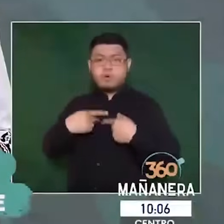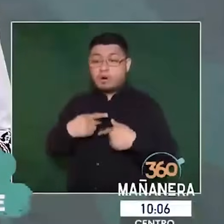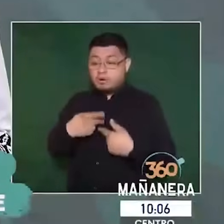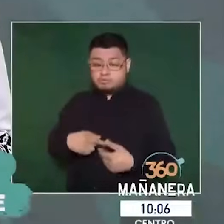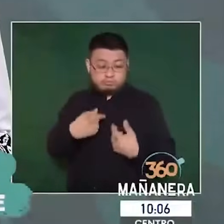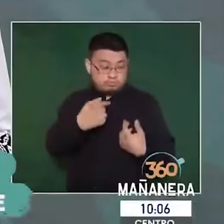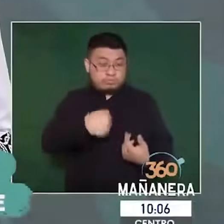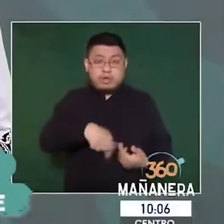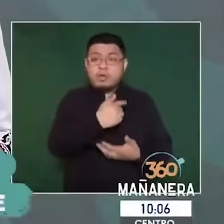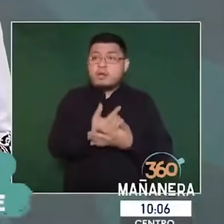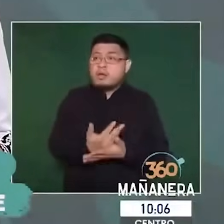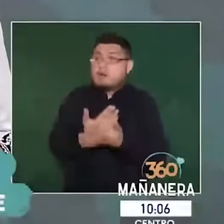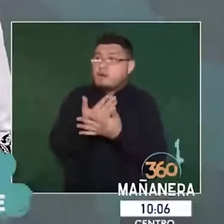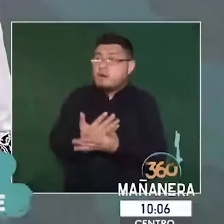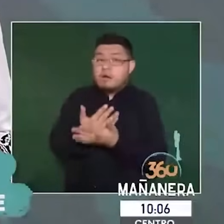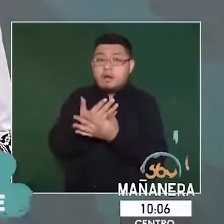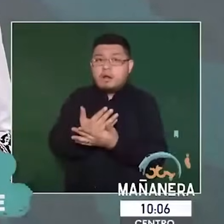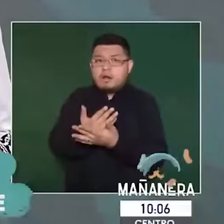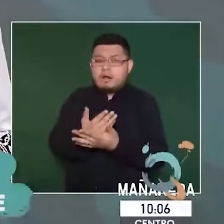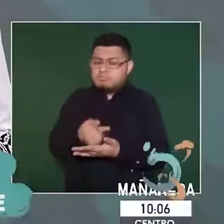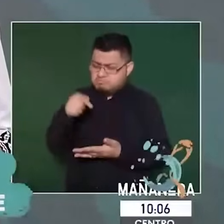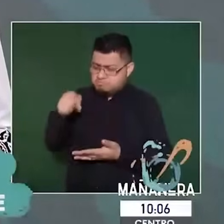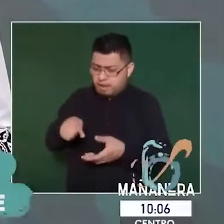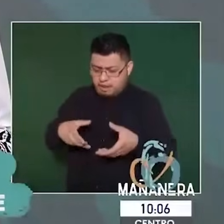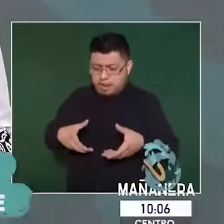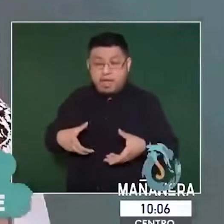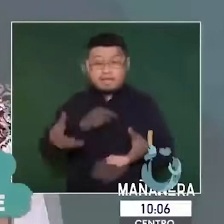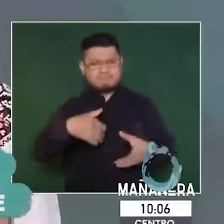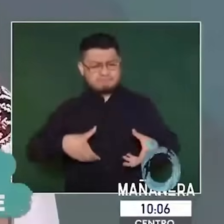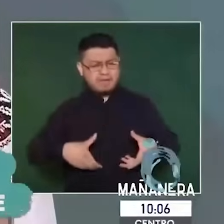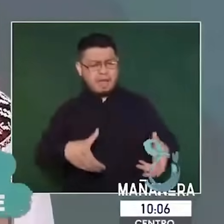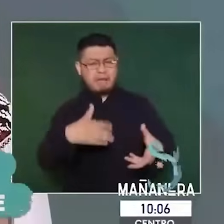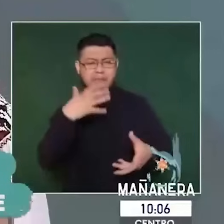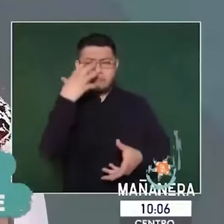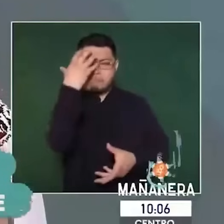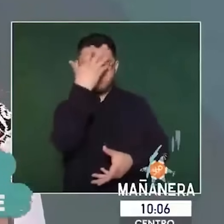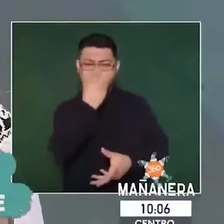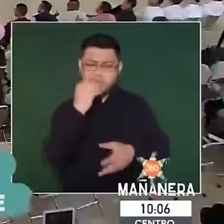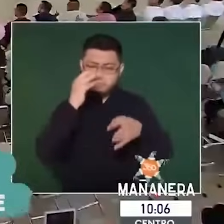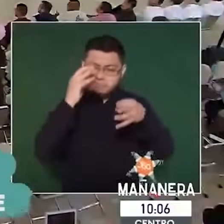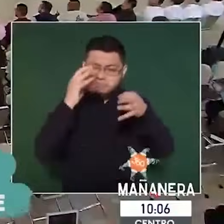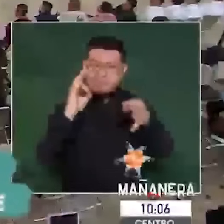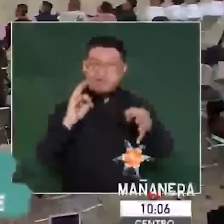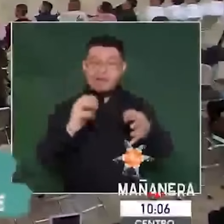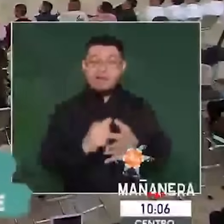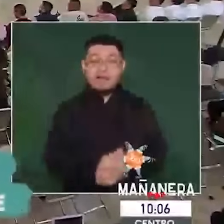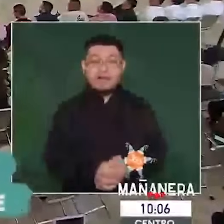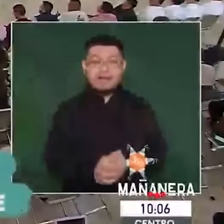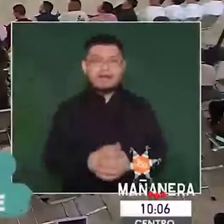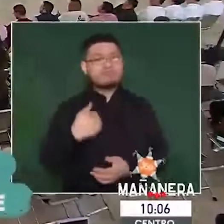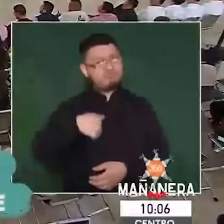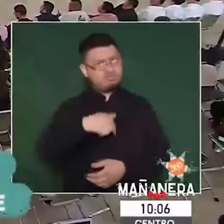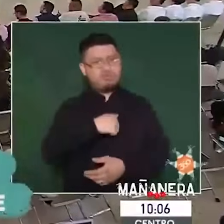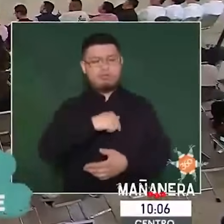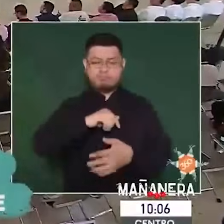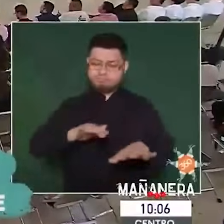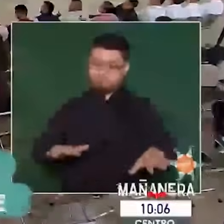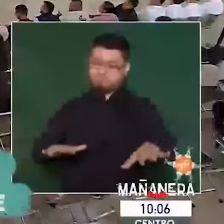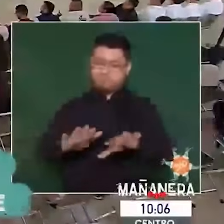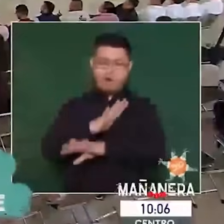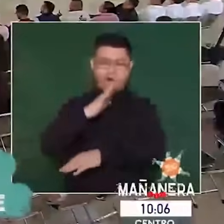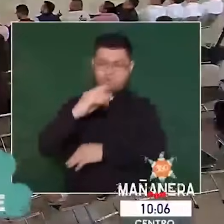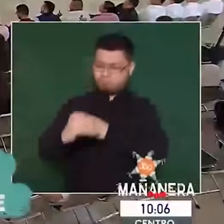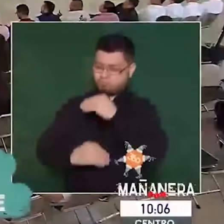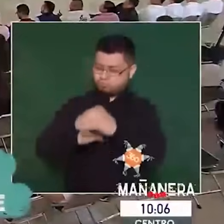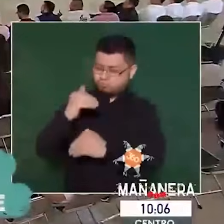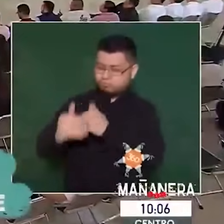del petróleo, sus calles estuvieran dignamente pavimentadas. Y vamos a convertir a Campeche en un granero de arroz, como